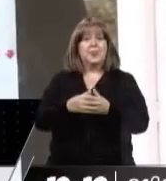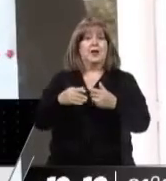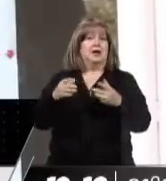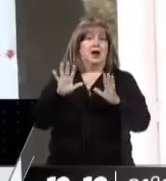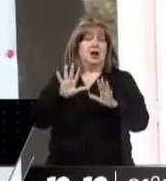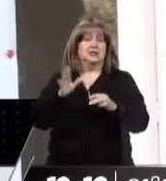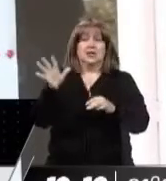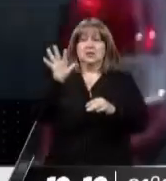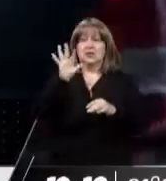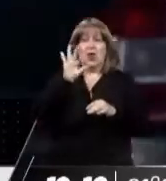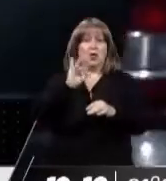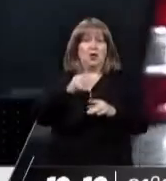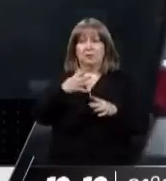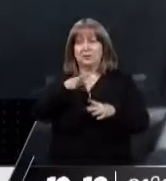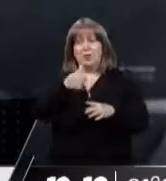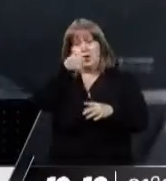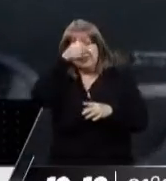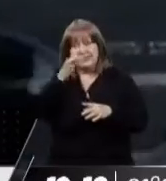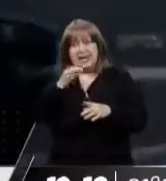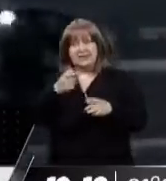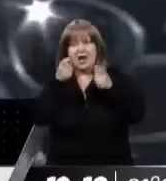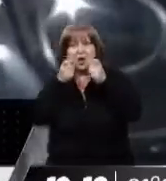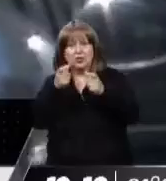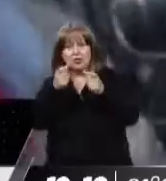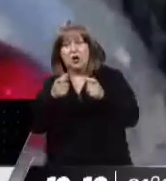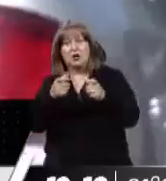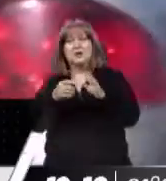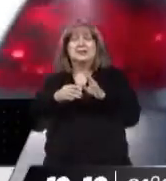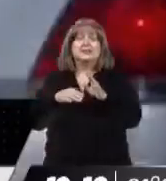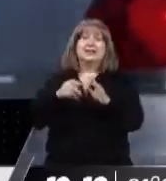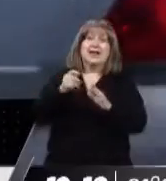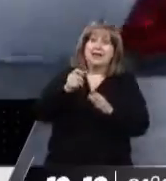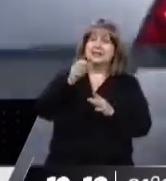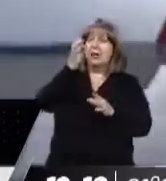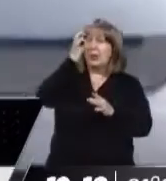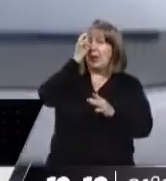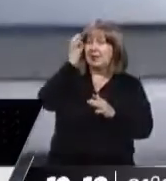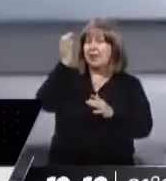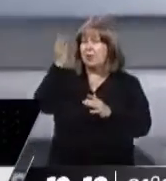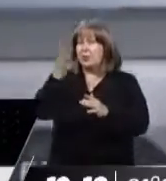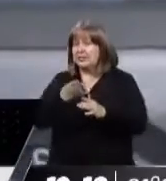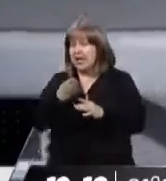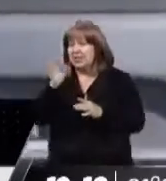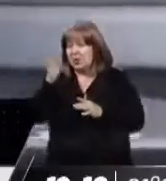que nos da por lo general el 30% el 20%